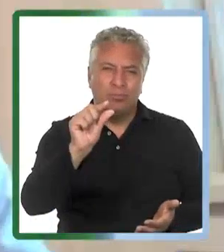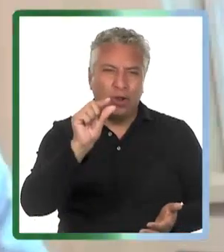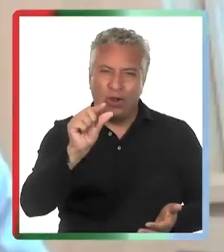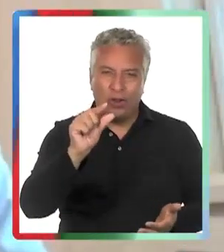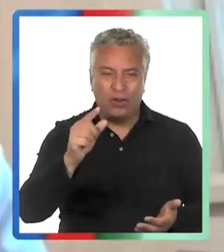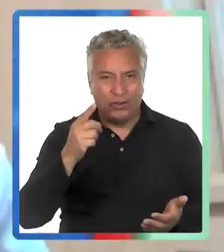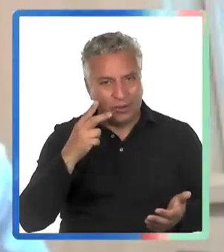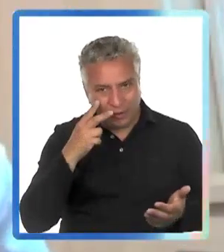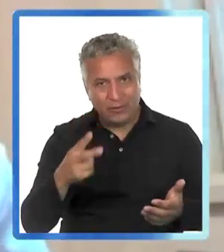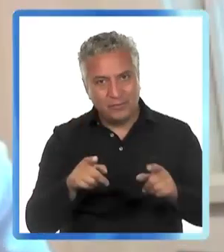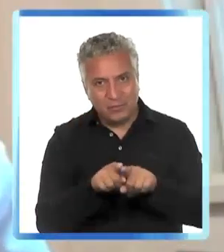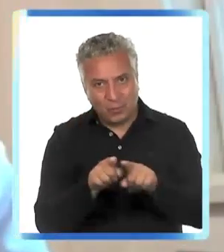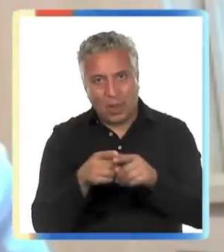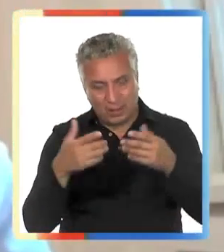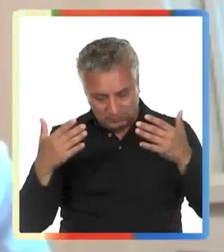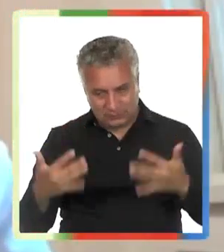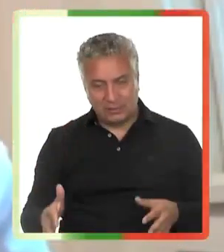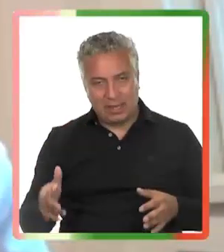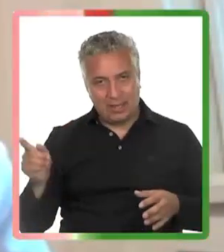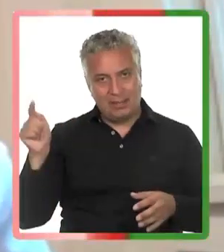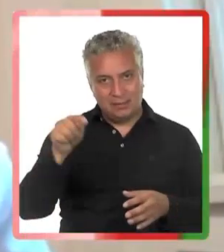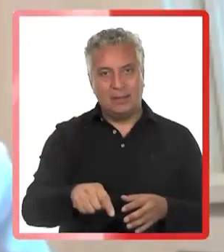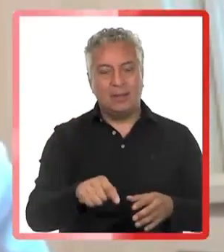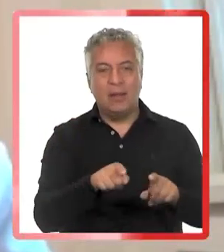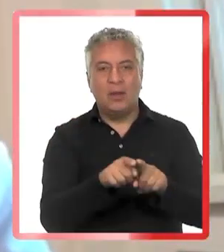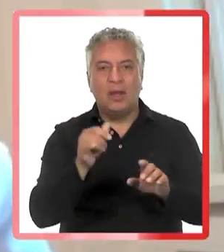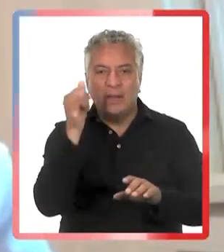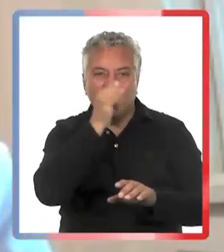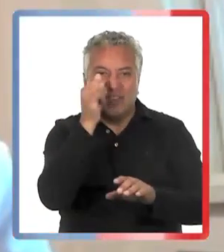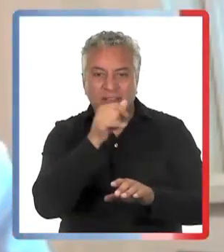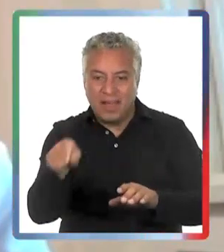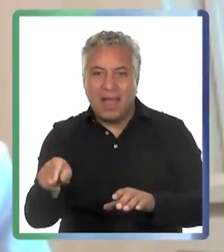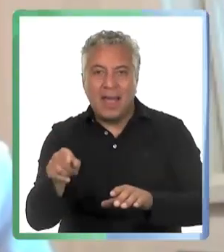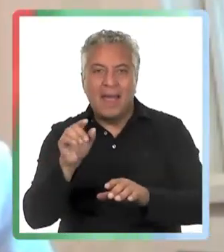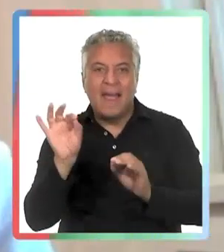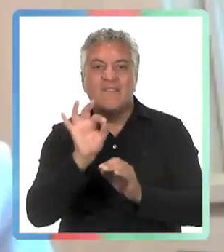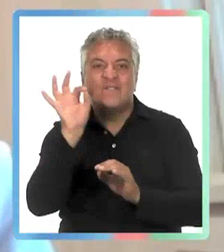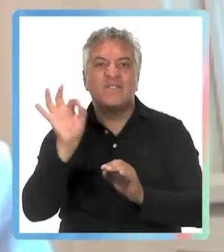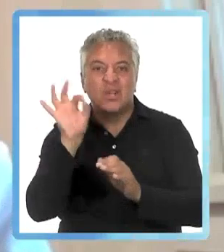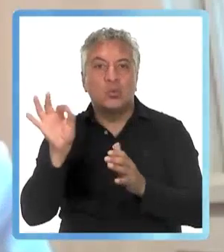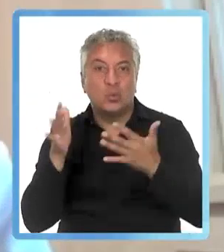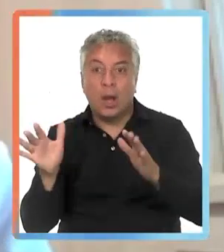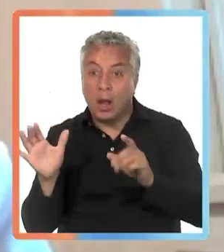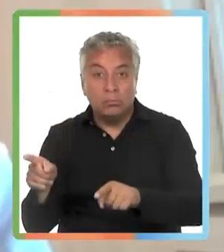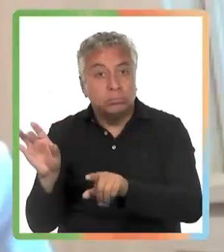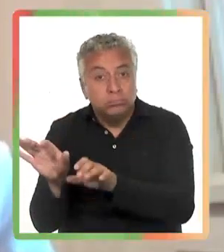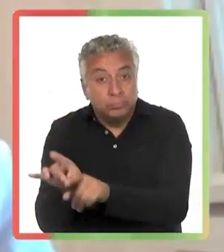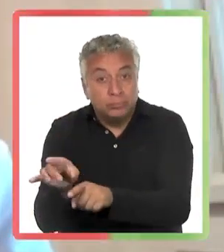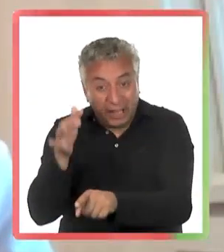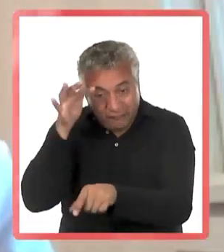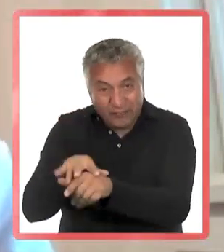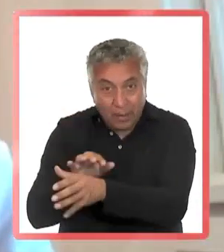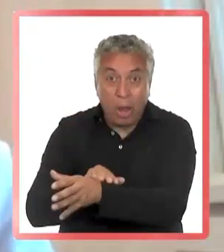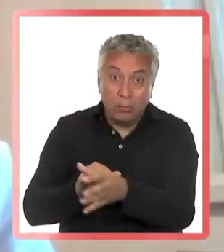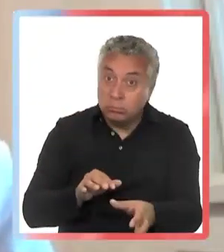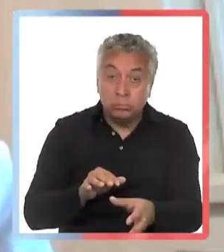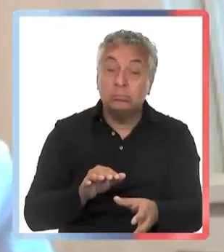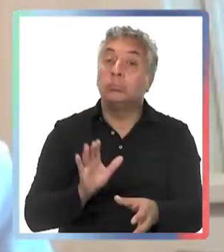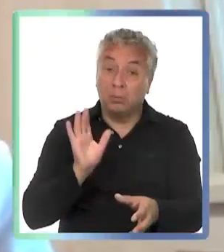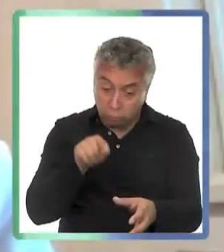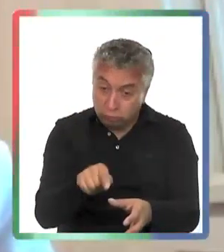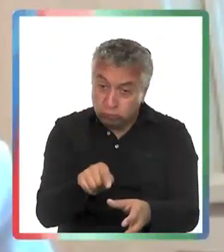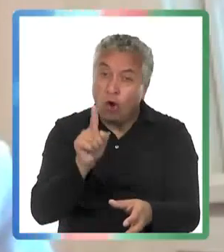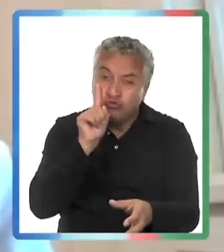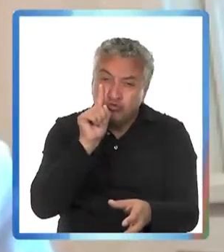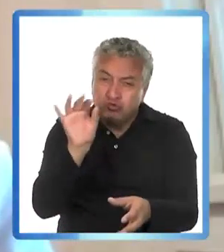probable que llegue al lugar de venta ya una ave que venga infectada con este virus, porque está eso vigilando. Y, insisto, la